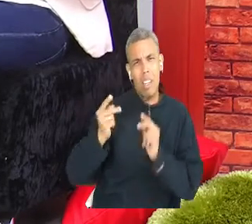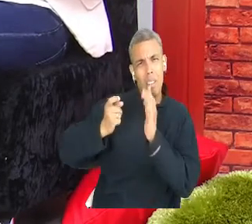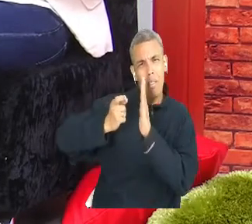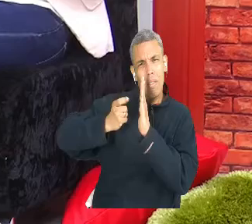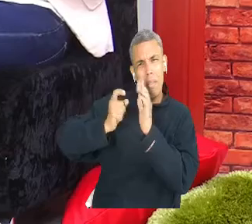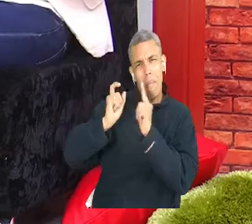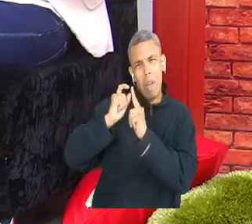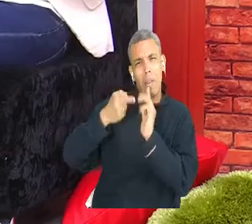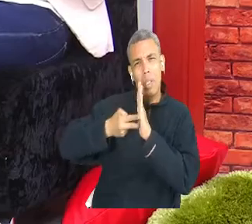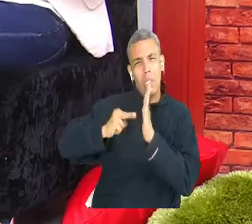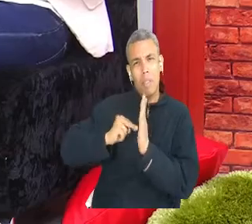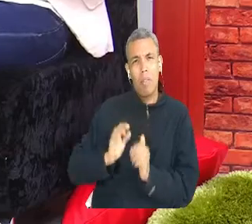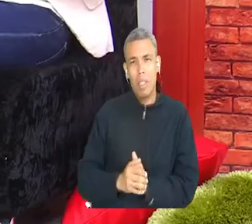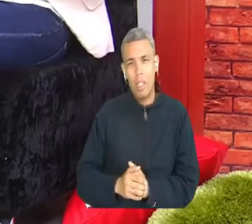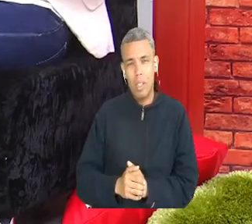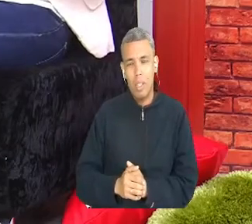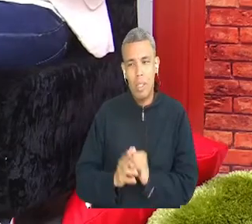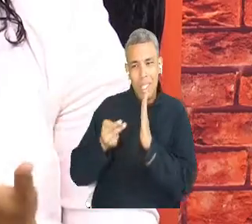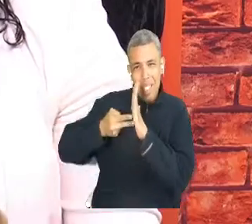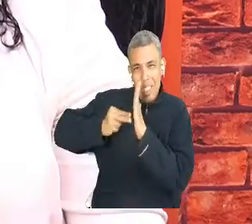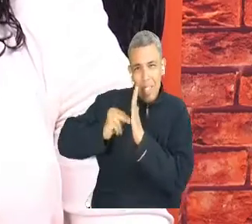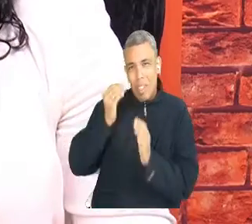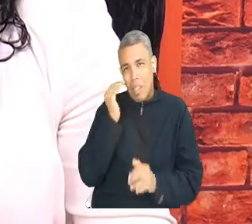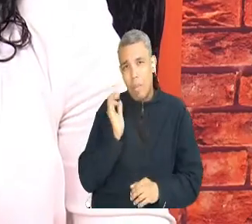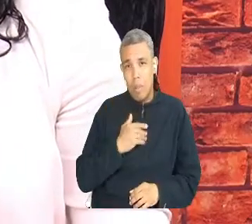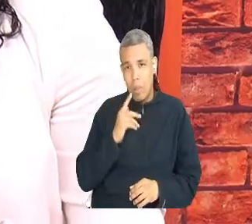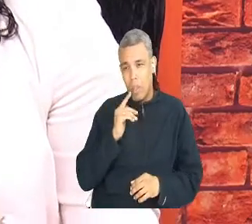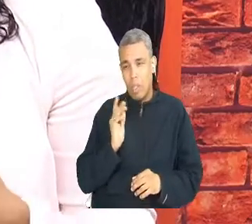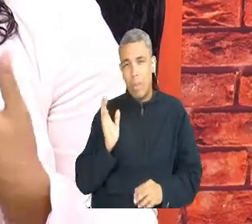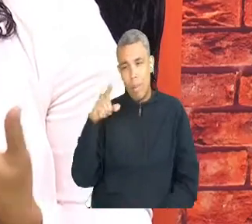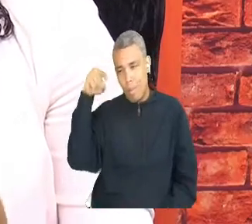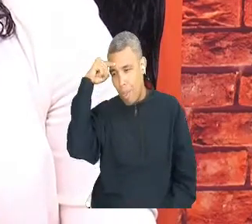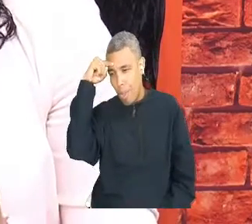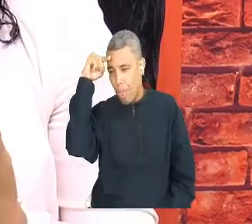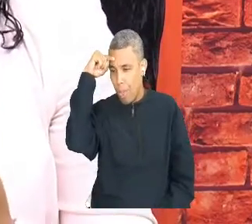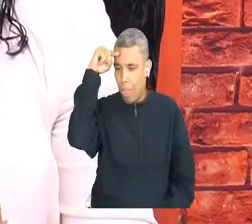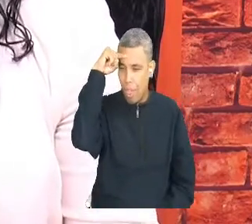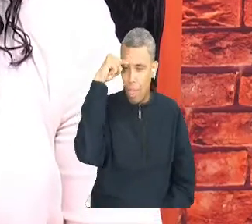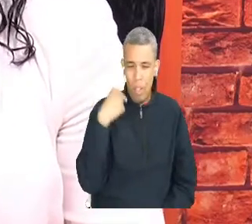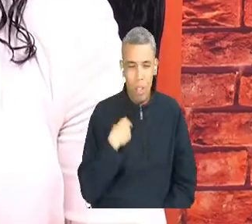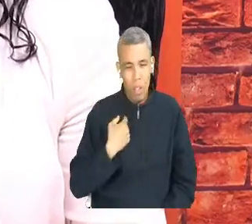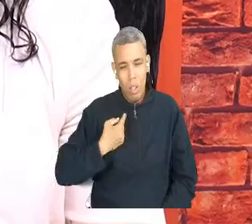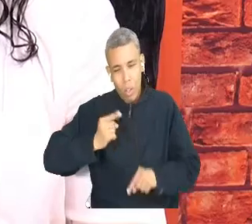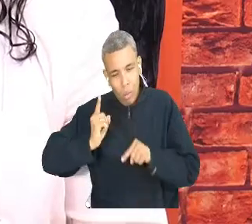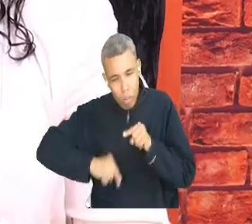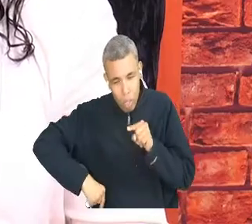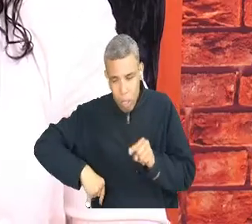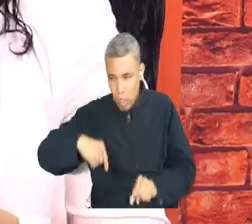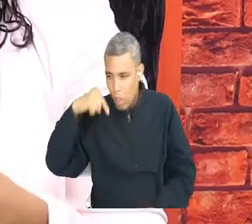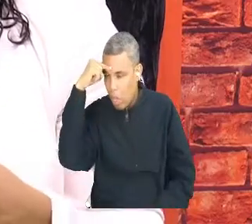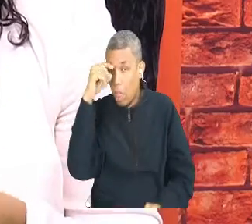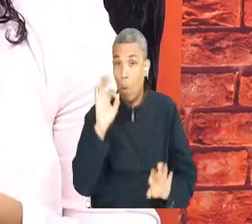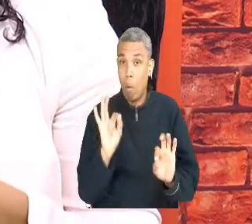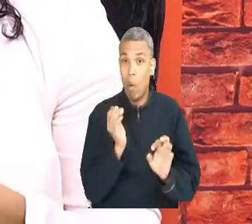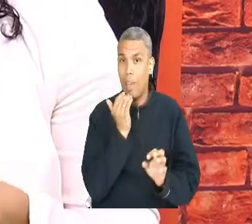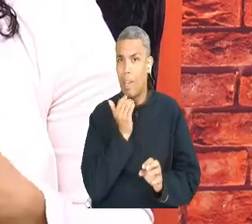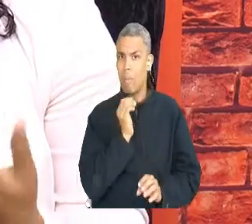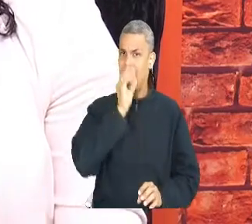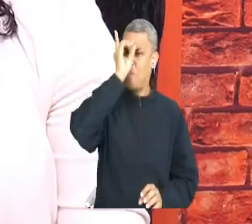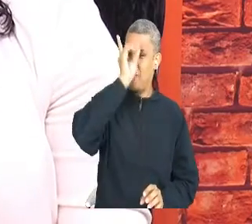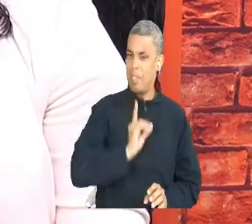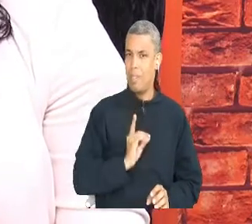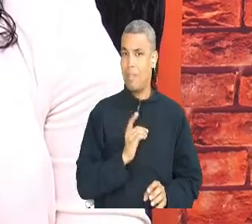puede ser un signo de que tenemos una falta de autoestima o falta de poder tomar decisiones en nuestra vida o muchas